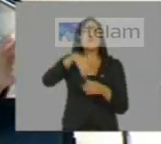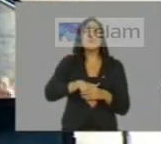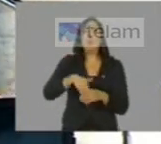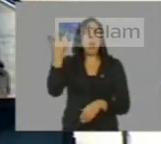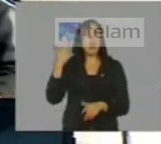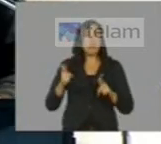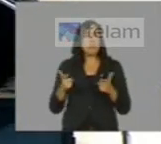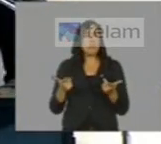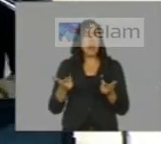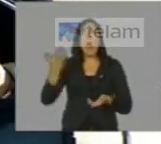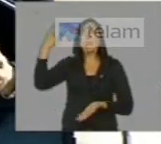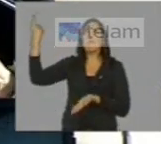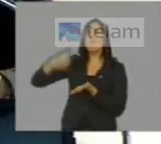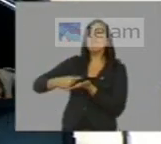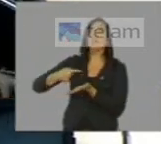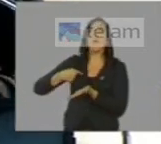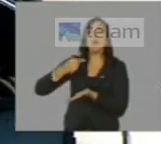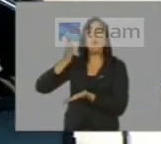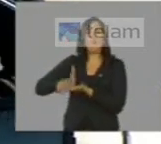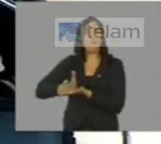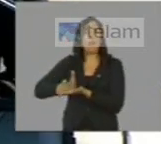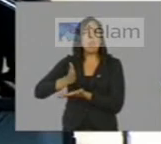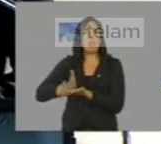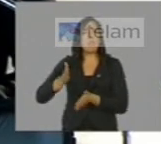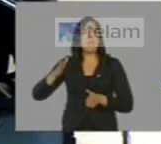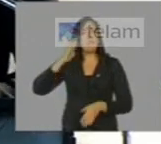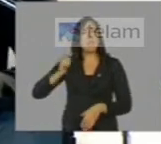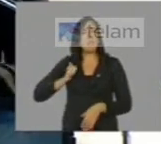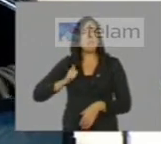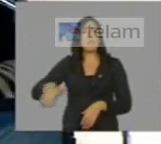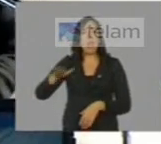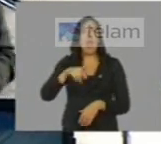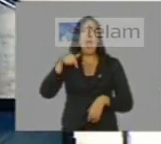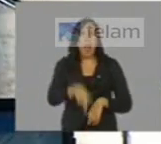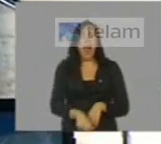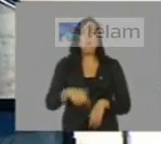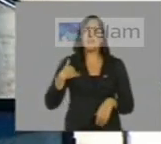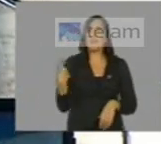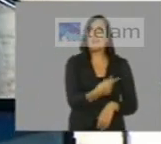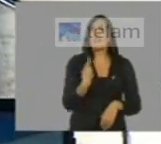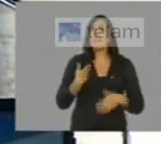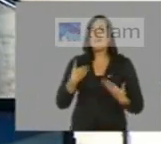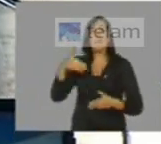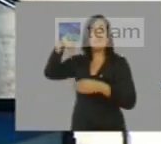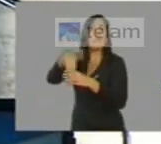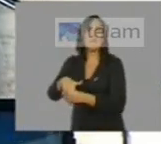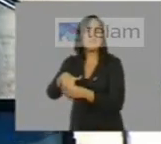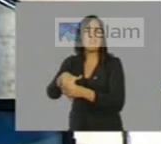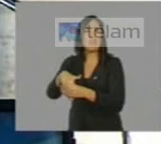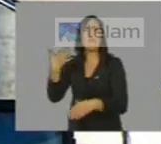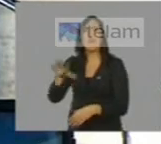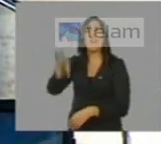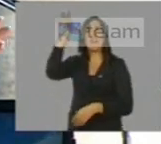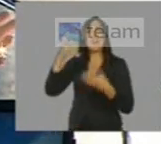dictaduras. Pero cuando los argentinos podemos votar y elegir